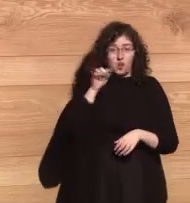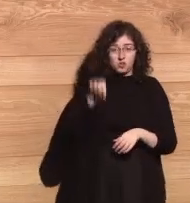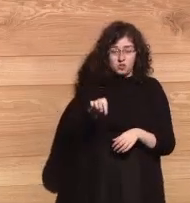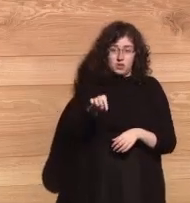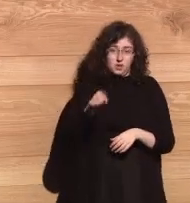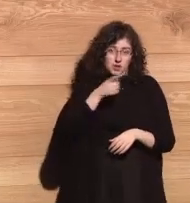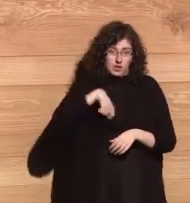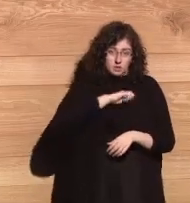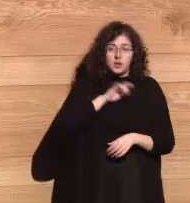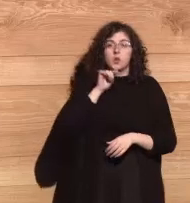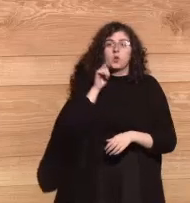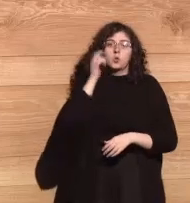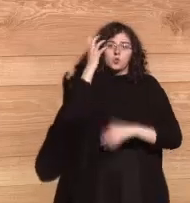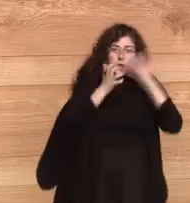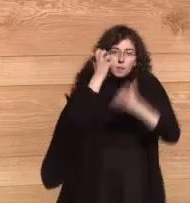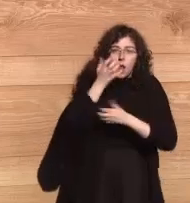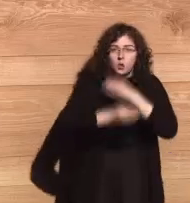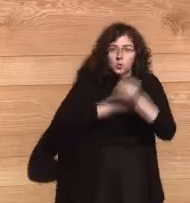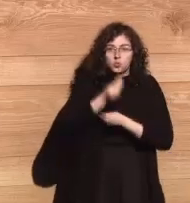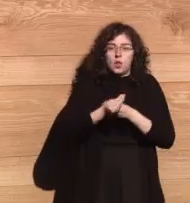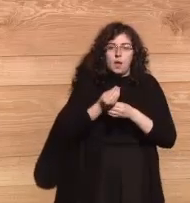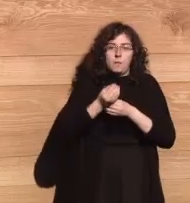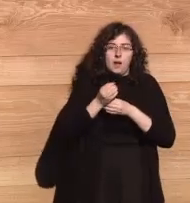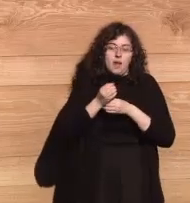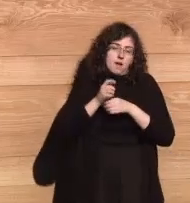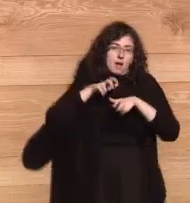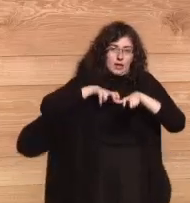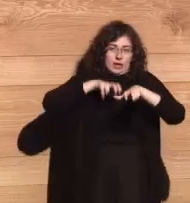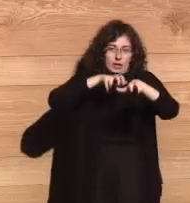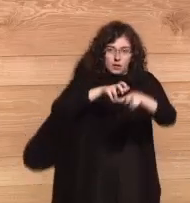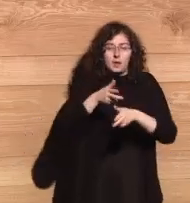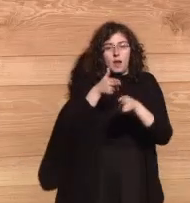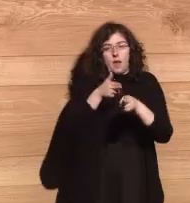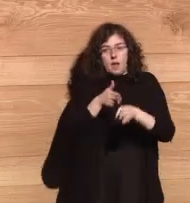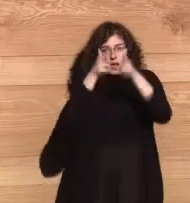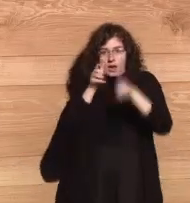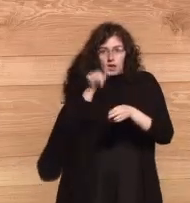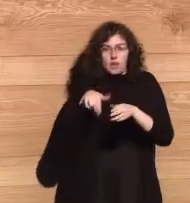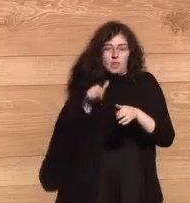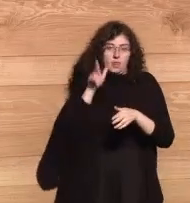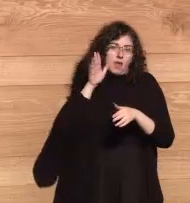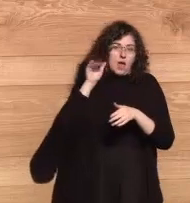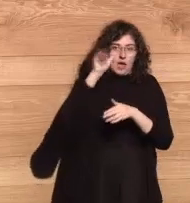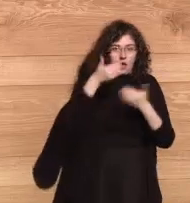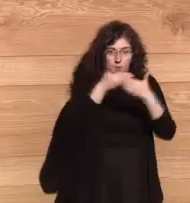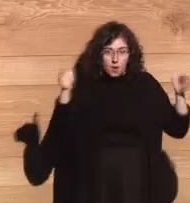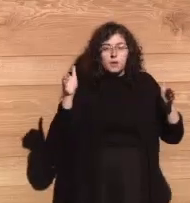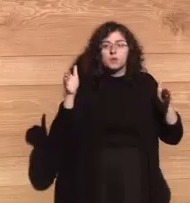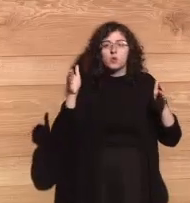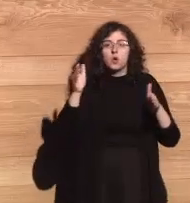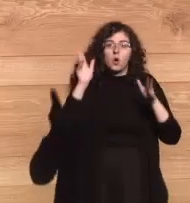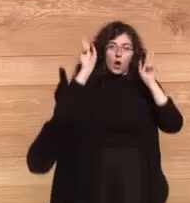un animal que se utiliza pues para carreras, bueno, para montería, para caza de campo abierto con liebre y para